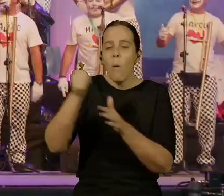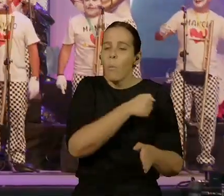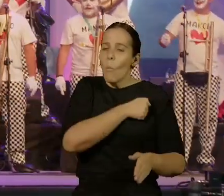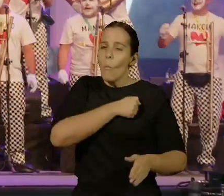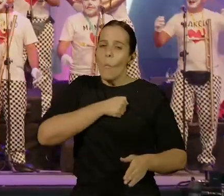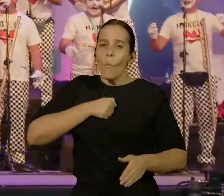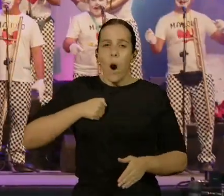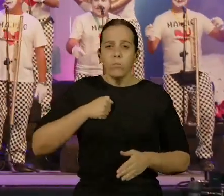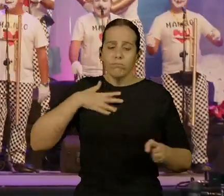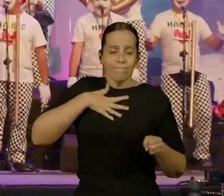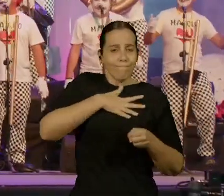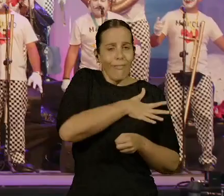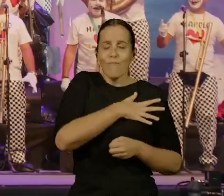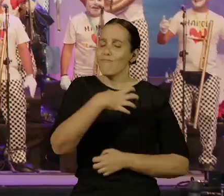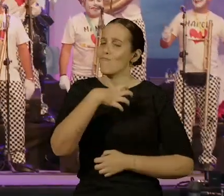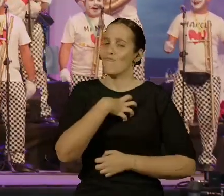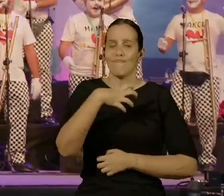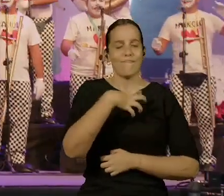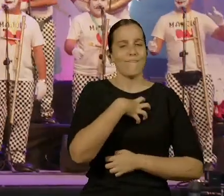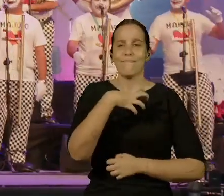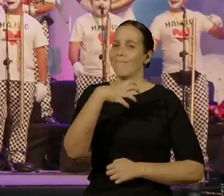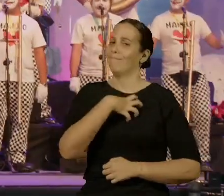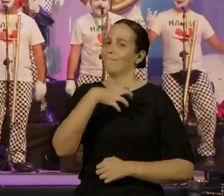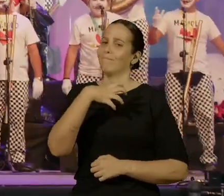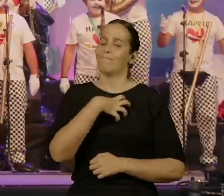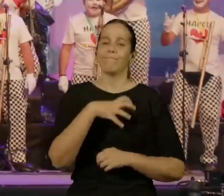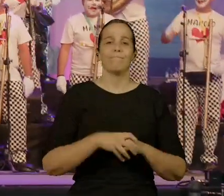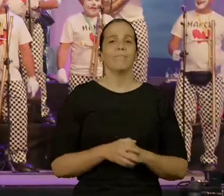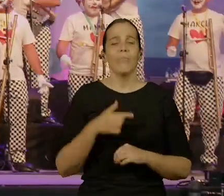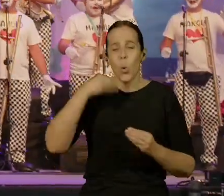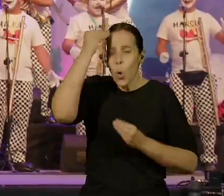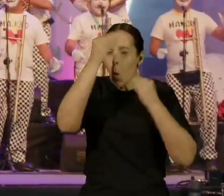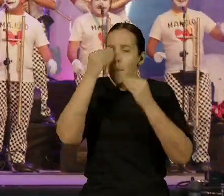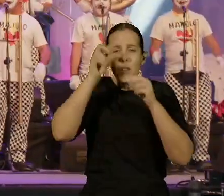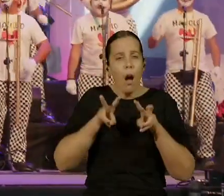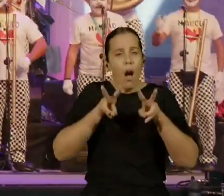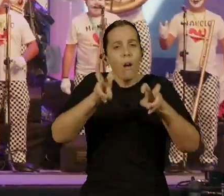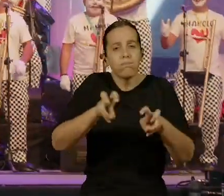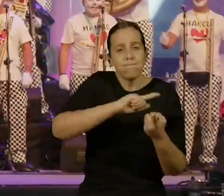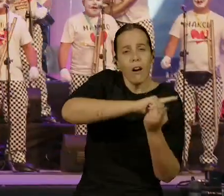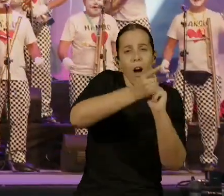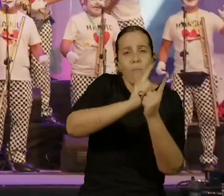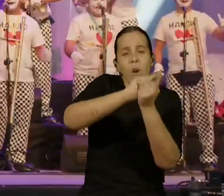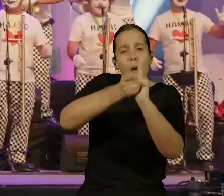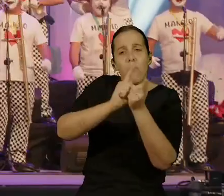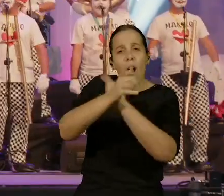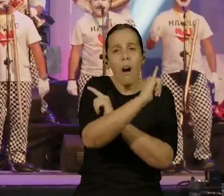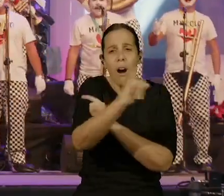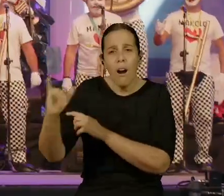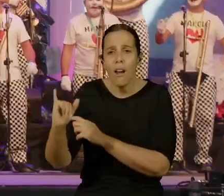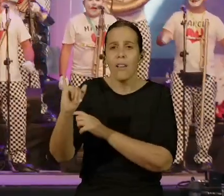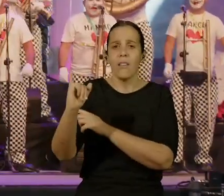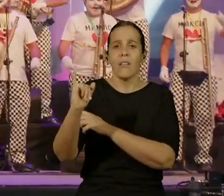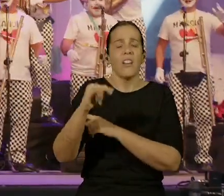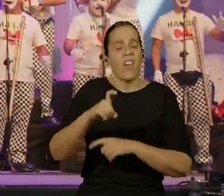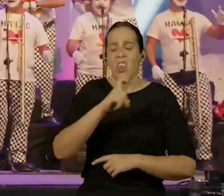Que no lo puedes llenar ni con las aguas de un río. Uno cree al principio que va a haber muchos cambios, que va a